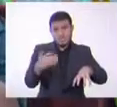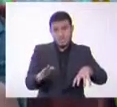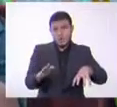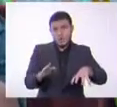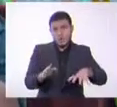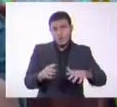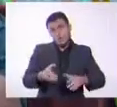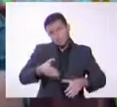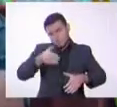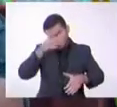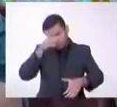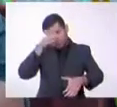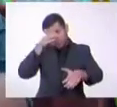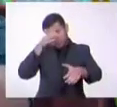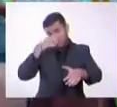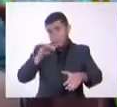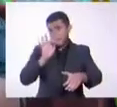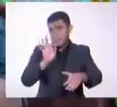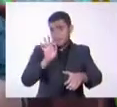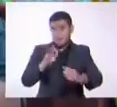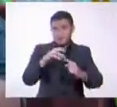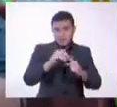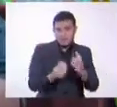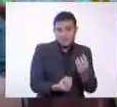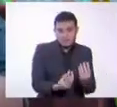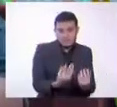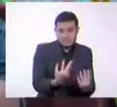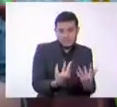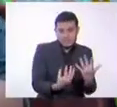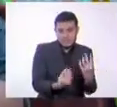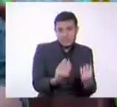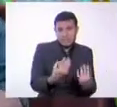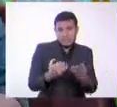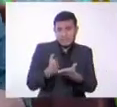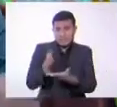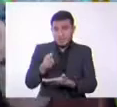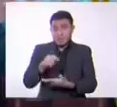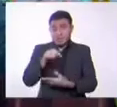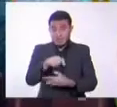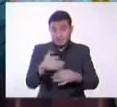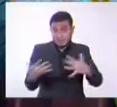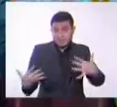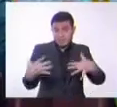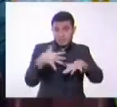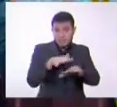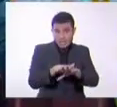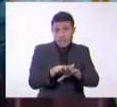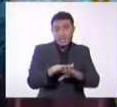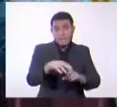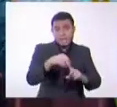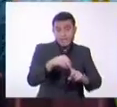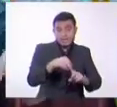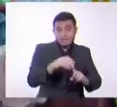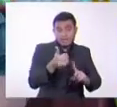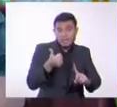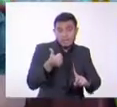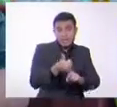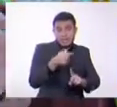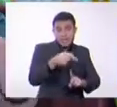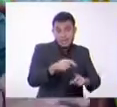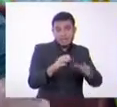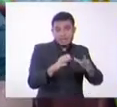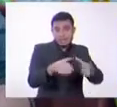más específico de la flora y la fauna que interactúan entre sí en esta región en específico y